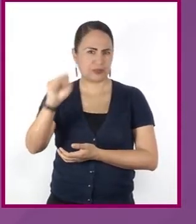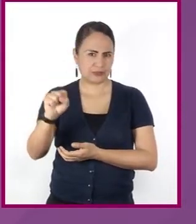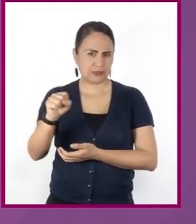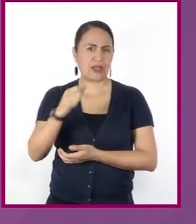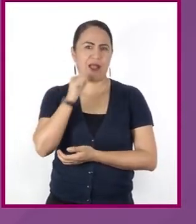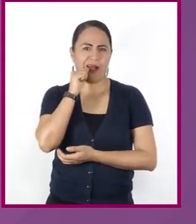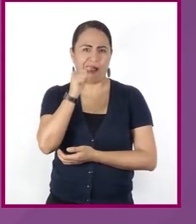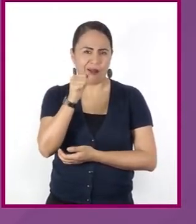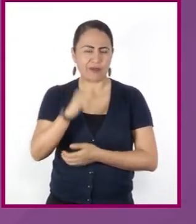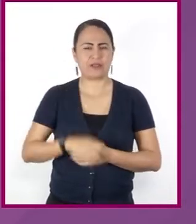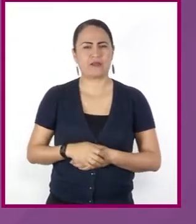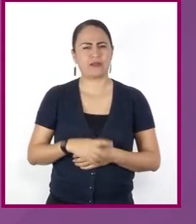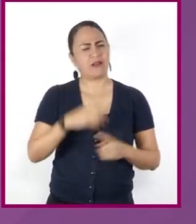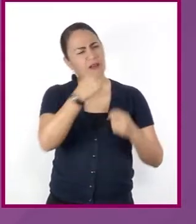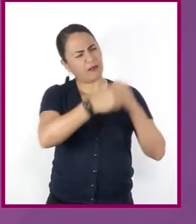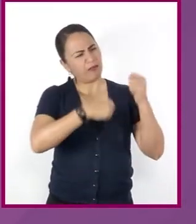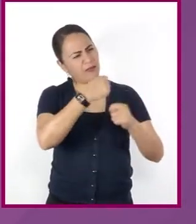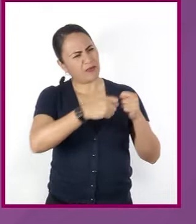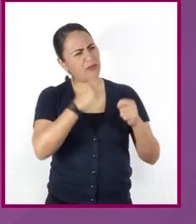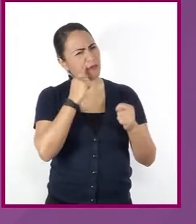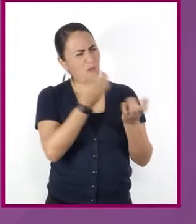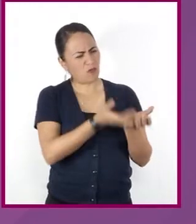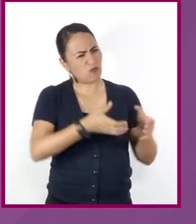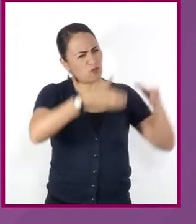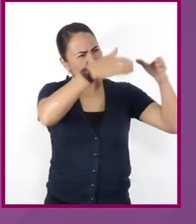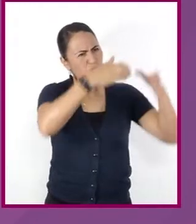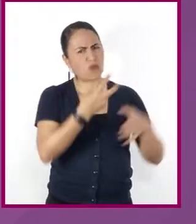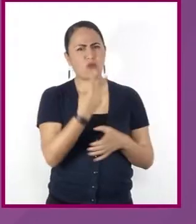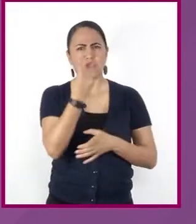tienda, Marta vio que había envases de avena de